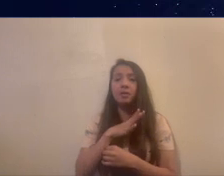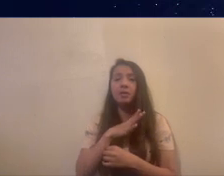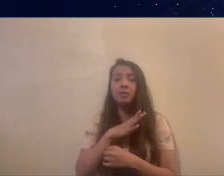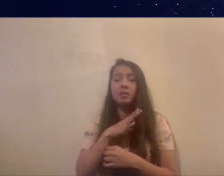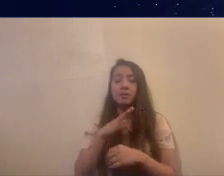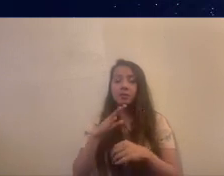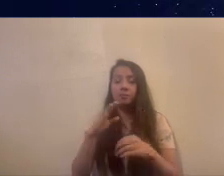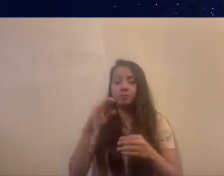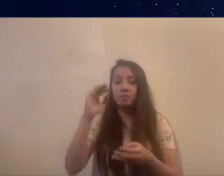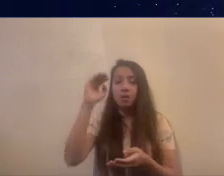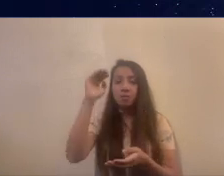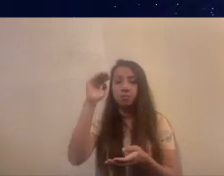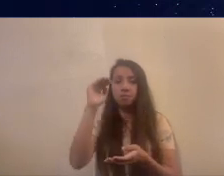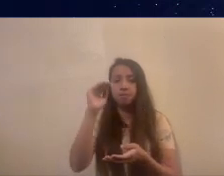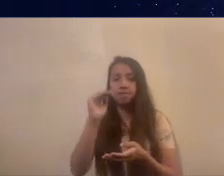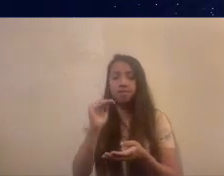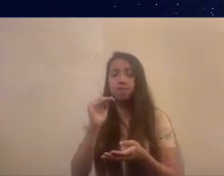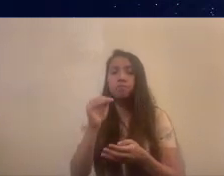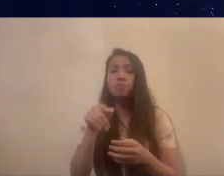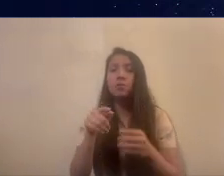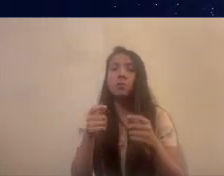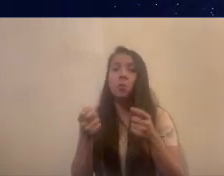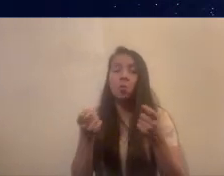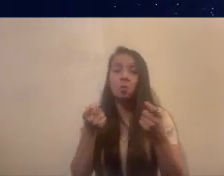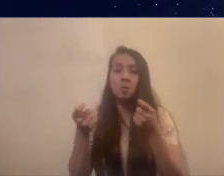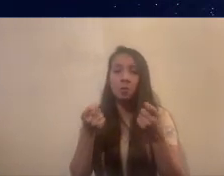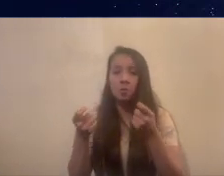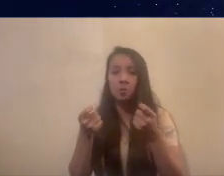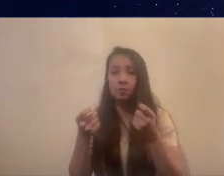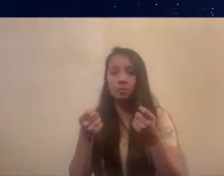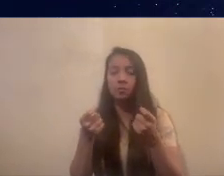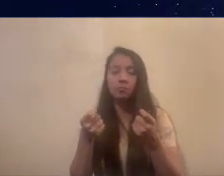una disminución en el tamaño con respecto en el control,